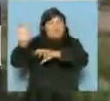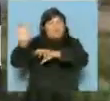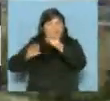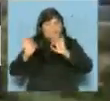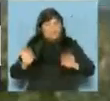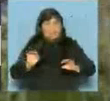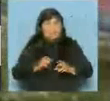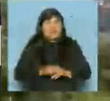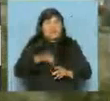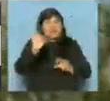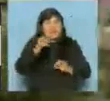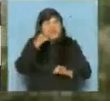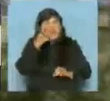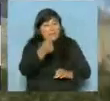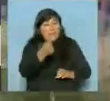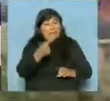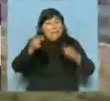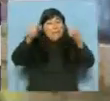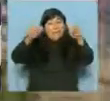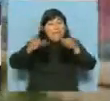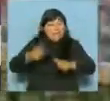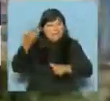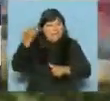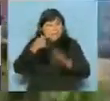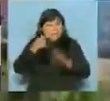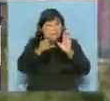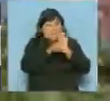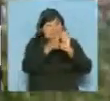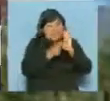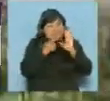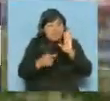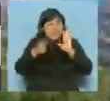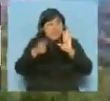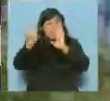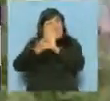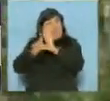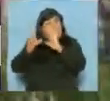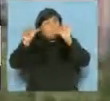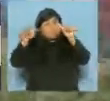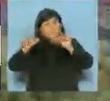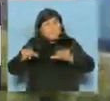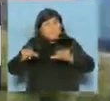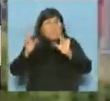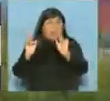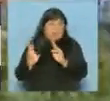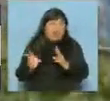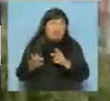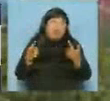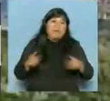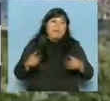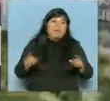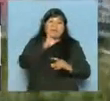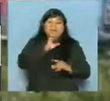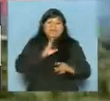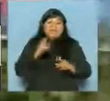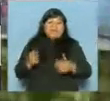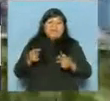ese tipo de campañas, ¿no? Con pegatinas y de otra forma habría que hacer para tratar